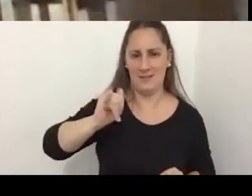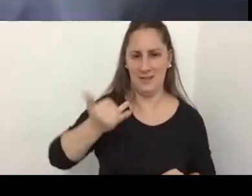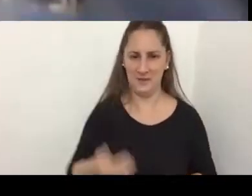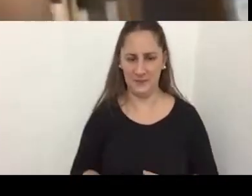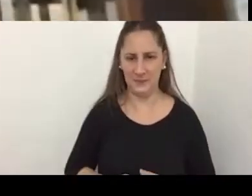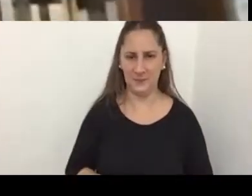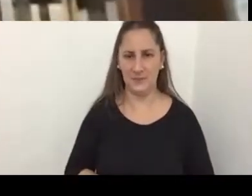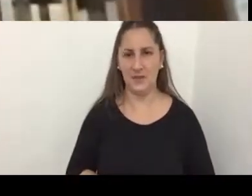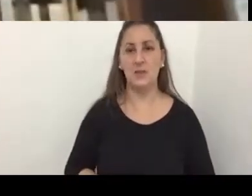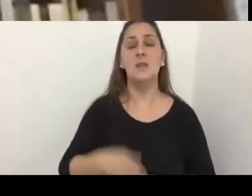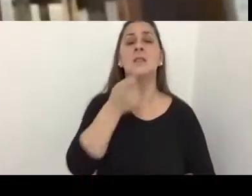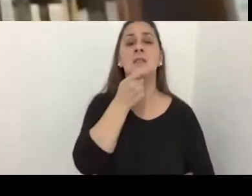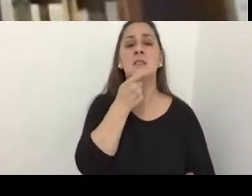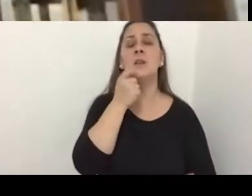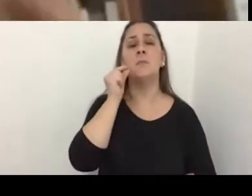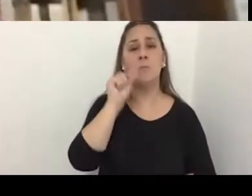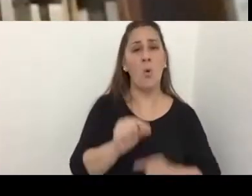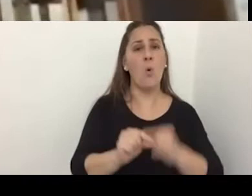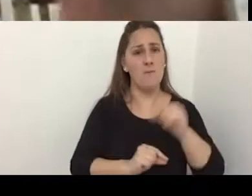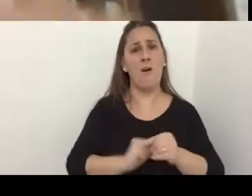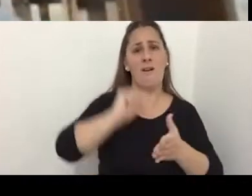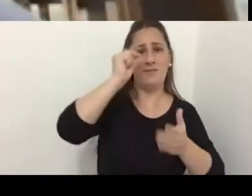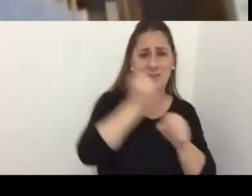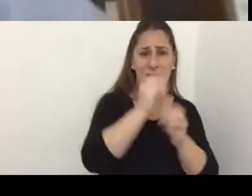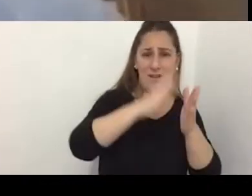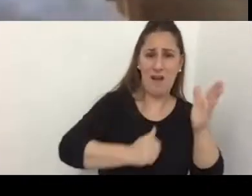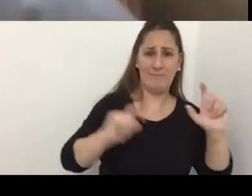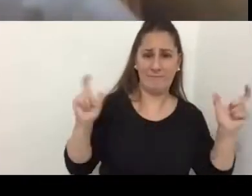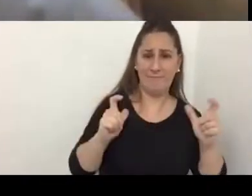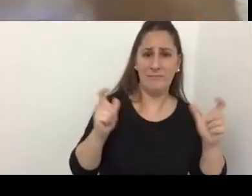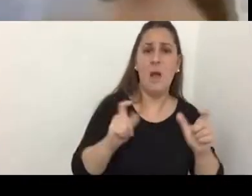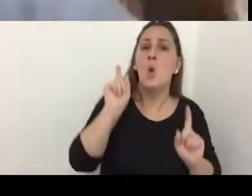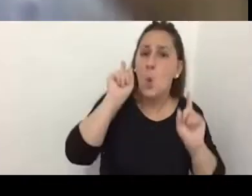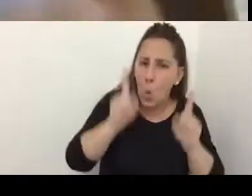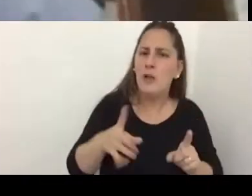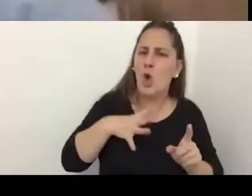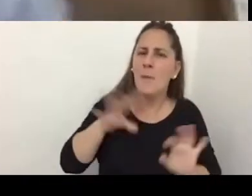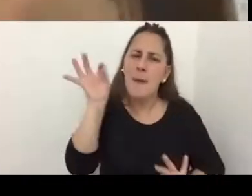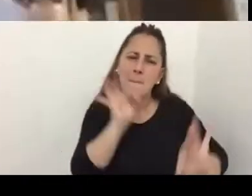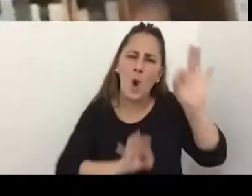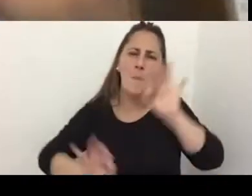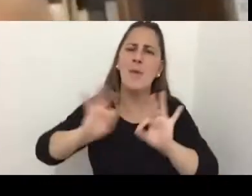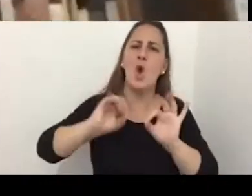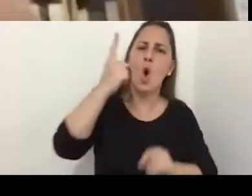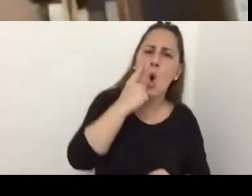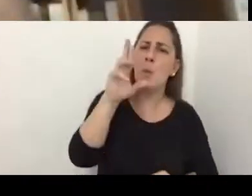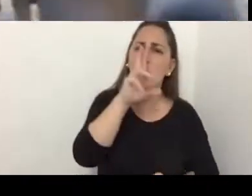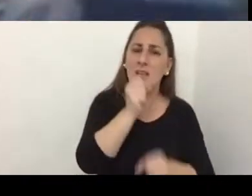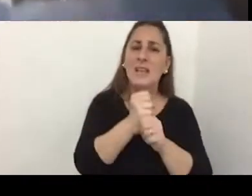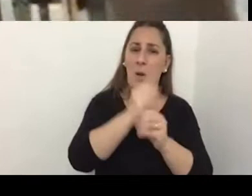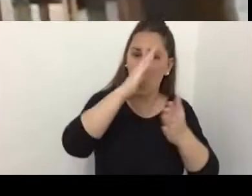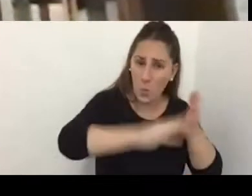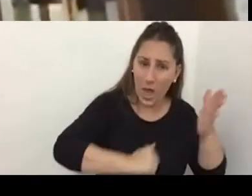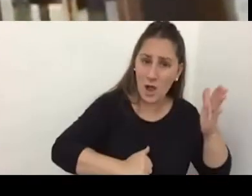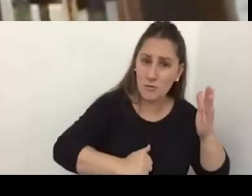Si bien eso viene cayendo lamentablemente, todavía tenemos un índice de trabajadores y trabajadoras en relación de dependencia que está más